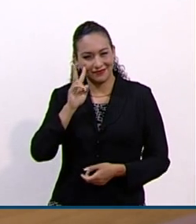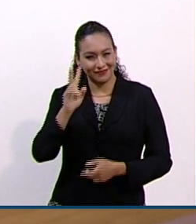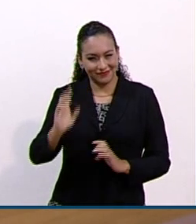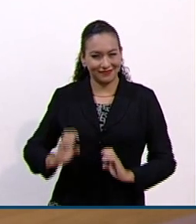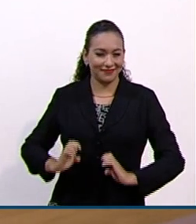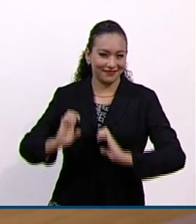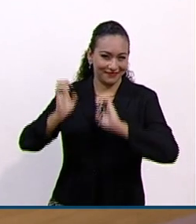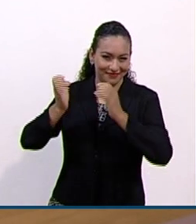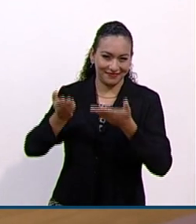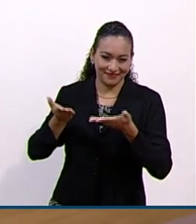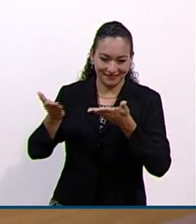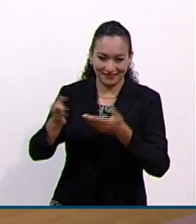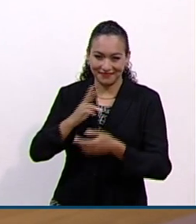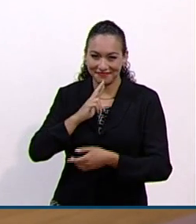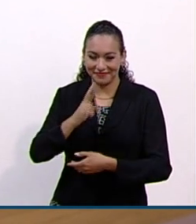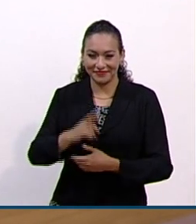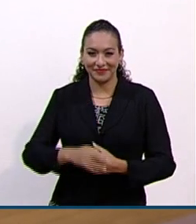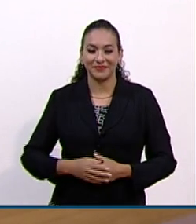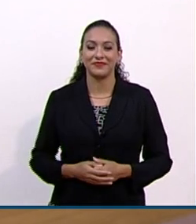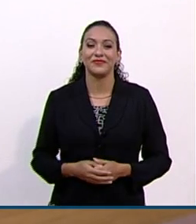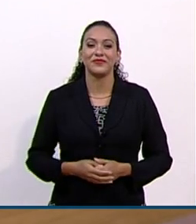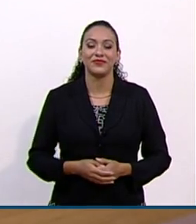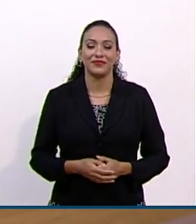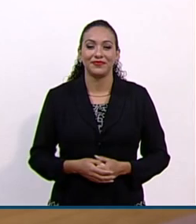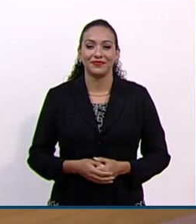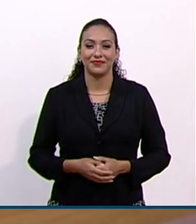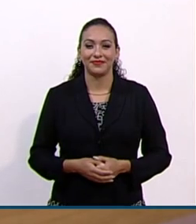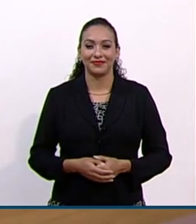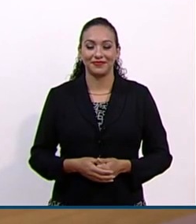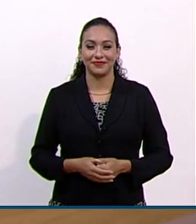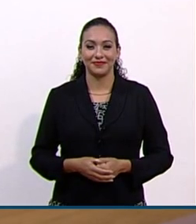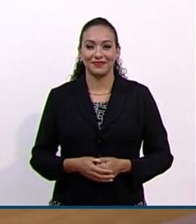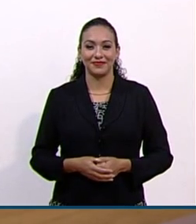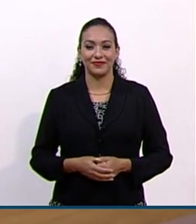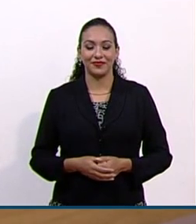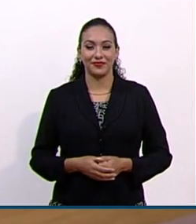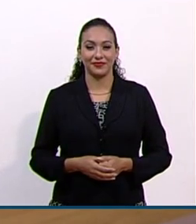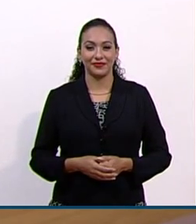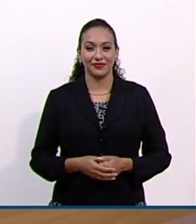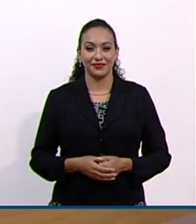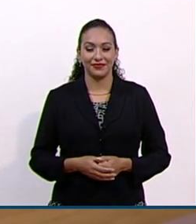y los ministros en sesión del Pleno. Adelante, Mario, buenas tardes.